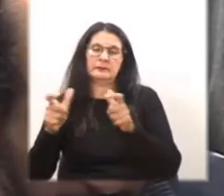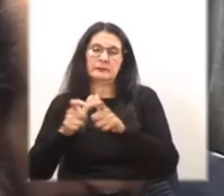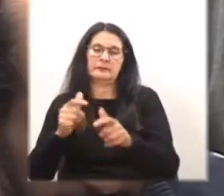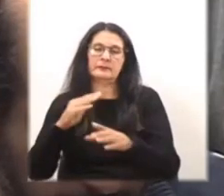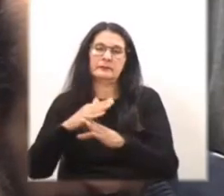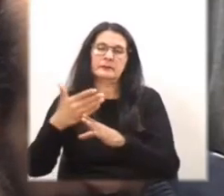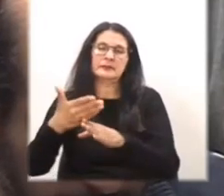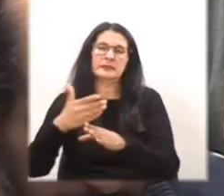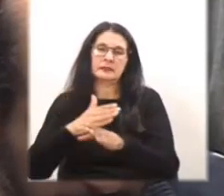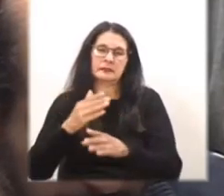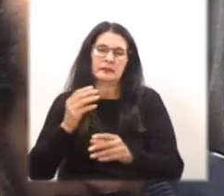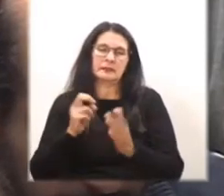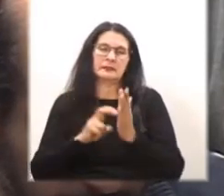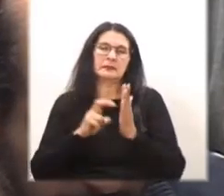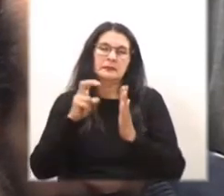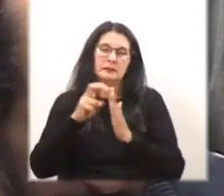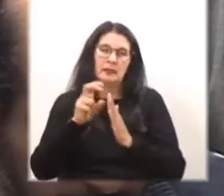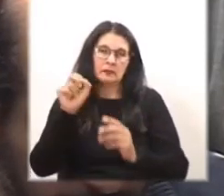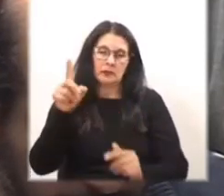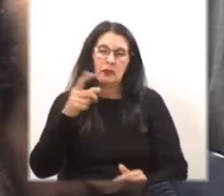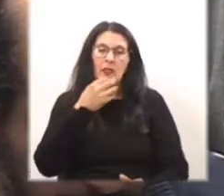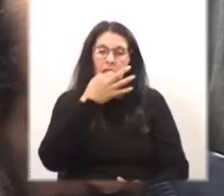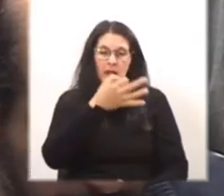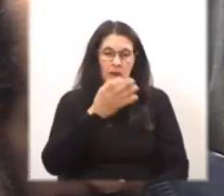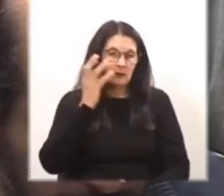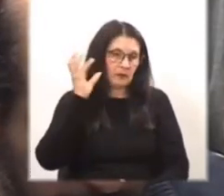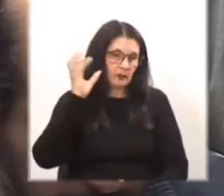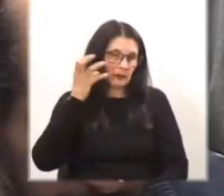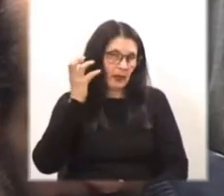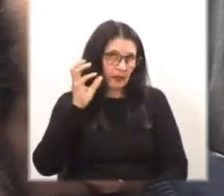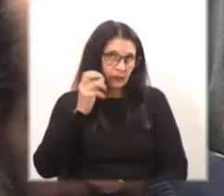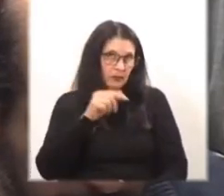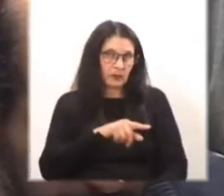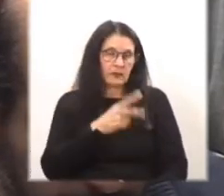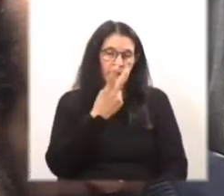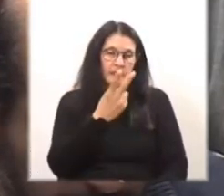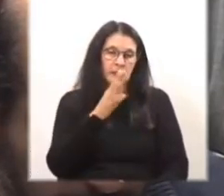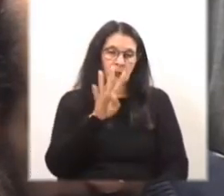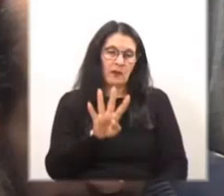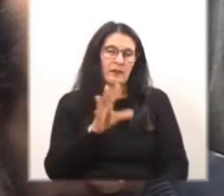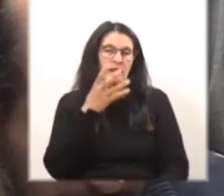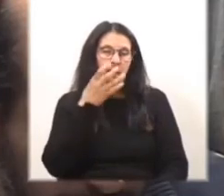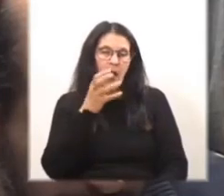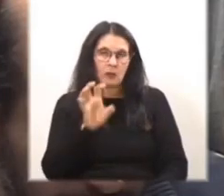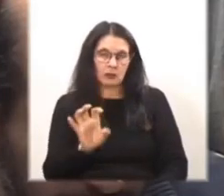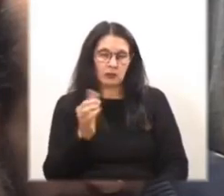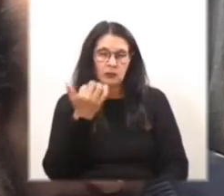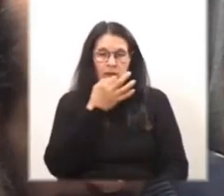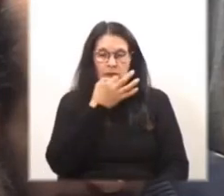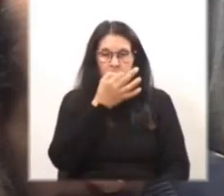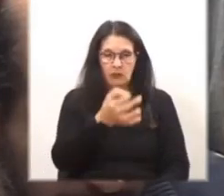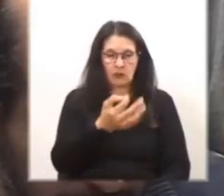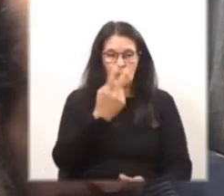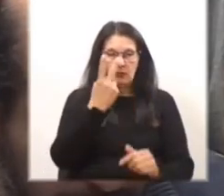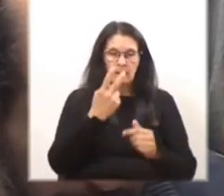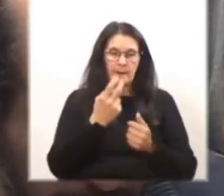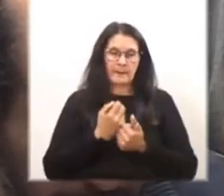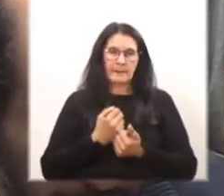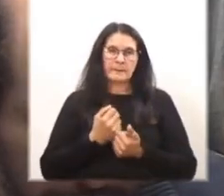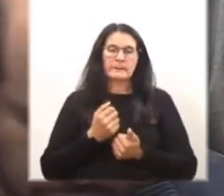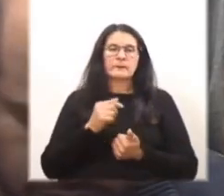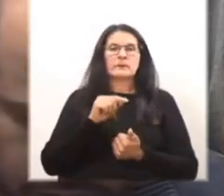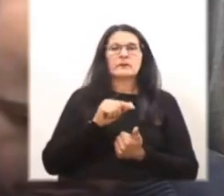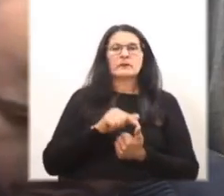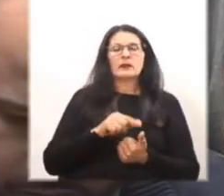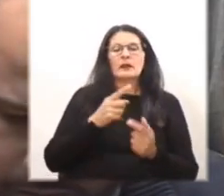Grande, dijo en Radio Sarandí el 29 de agosto, y voy a leer textual 2 párrafos, las